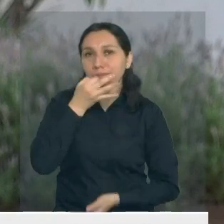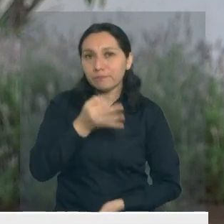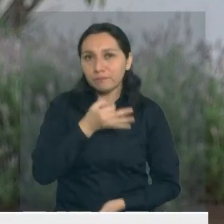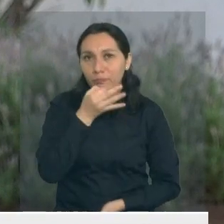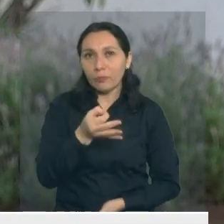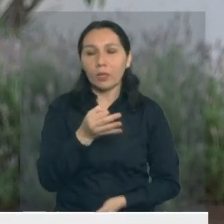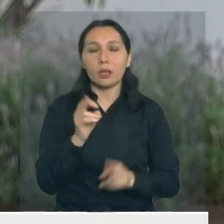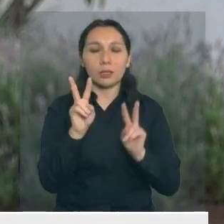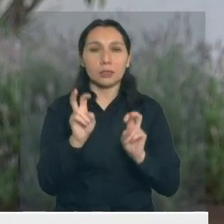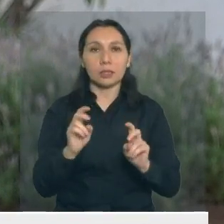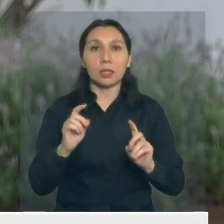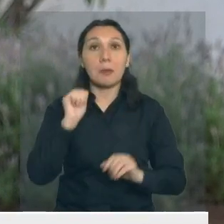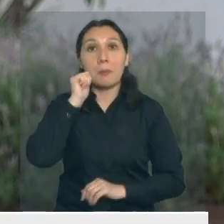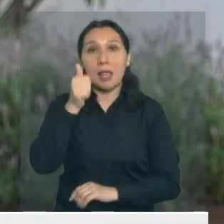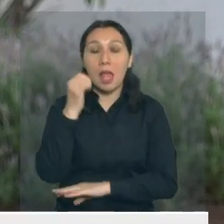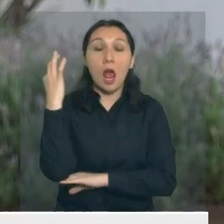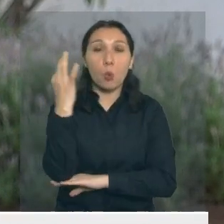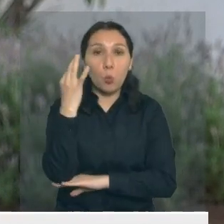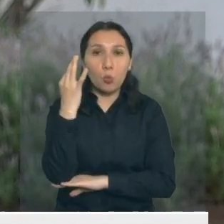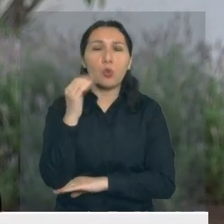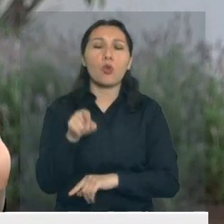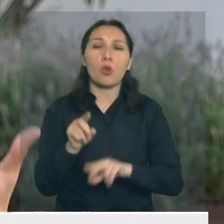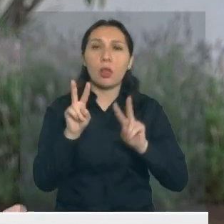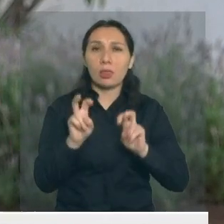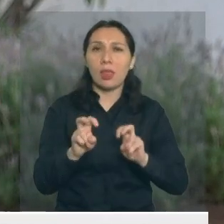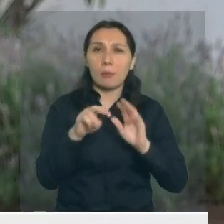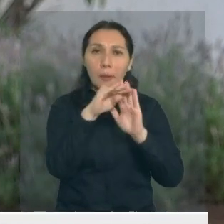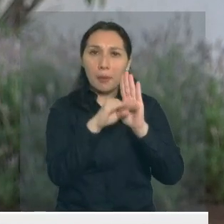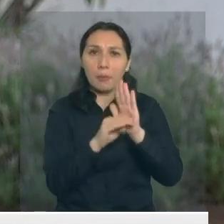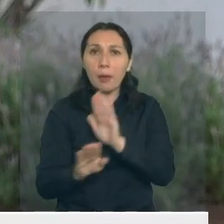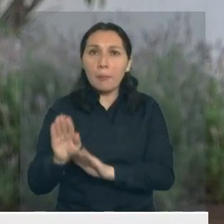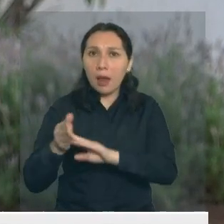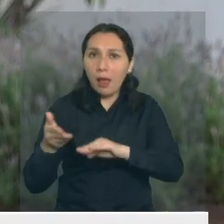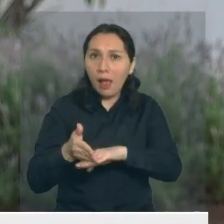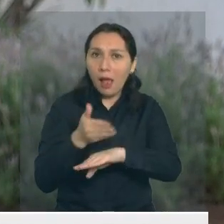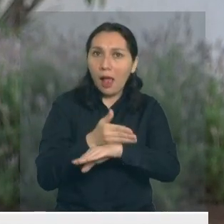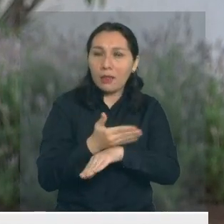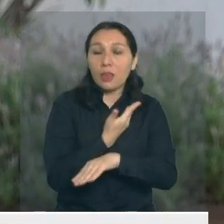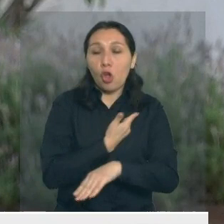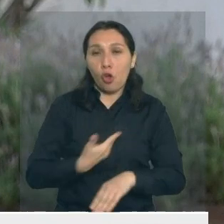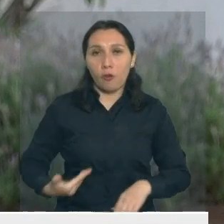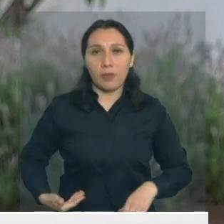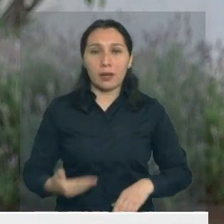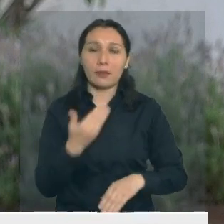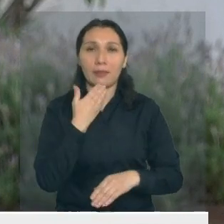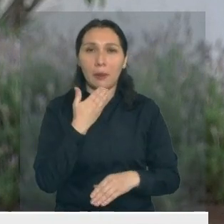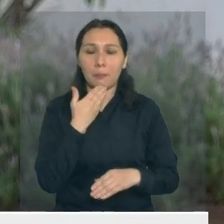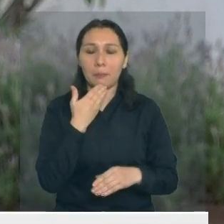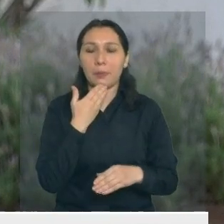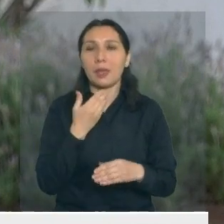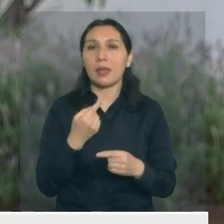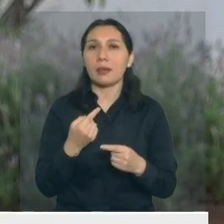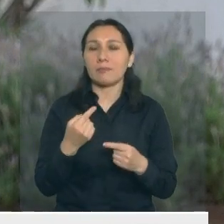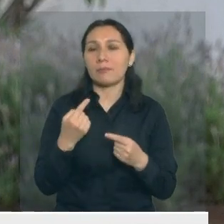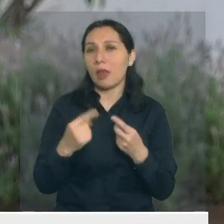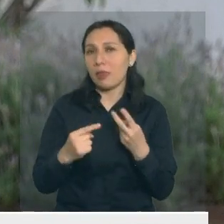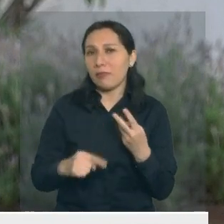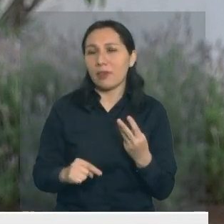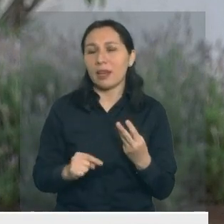referirse sobre el encuentro de mañana, sobre medidas preventivas que estamos adoptando como gobierno y sobre las